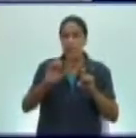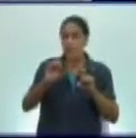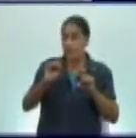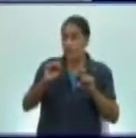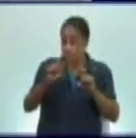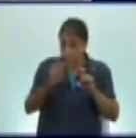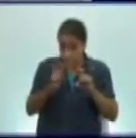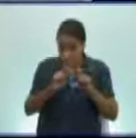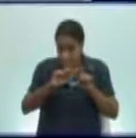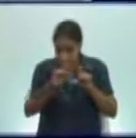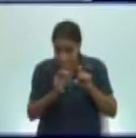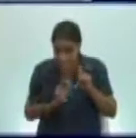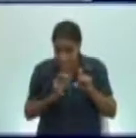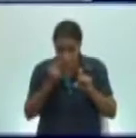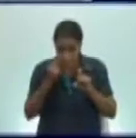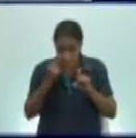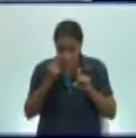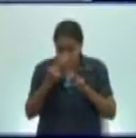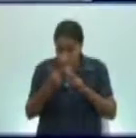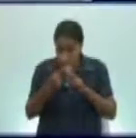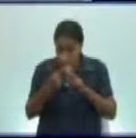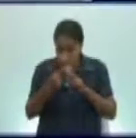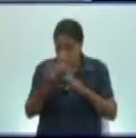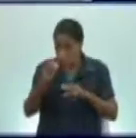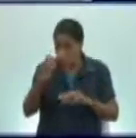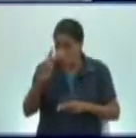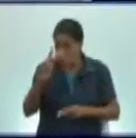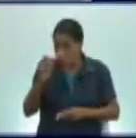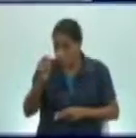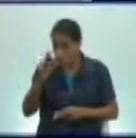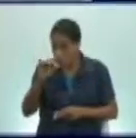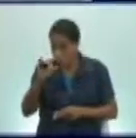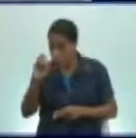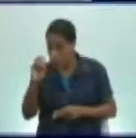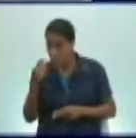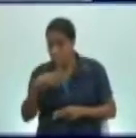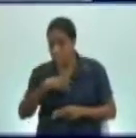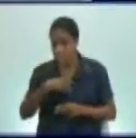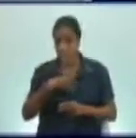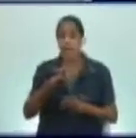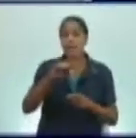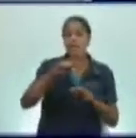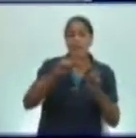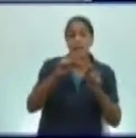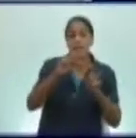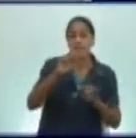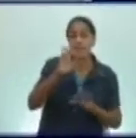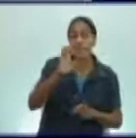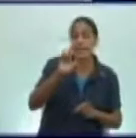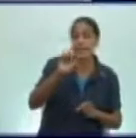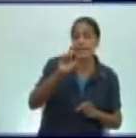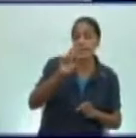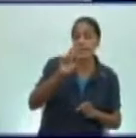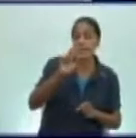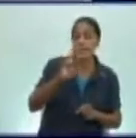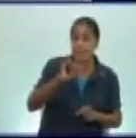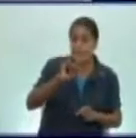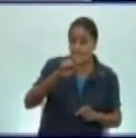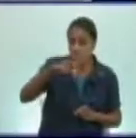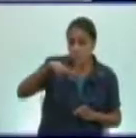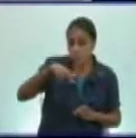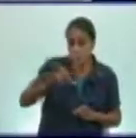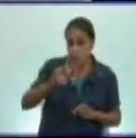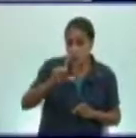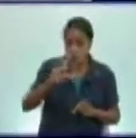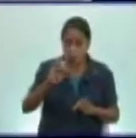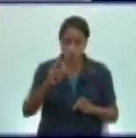presencia del ovario. Vean cómo en un mismo animal podemos encontrar los testículos y los ovarios, es decir, masculino